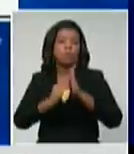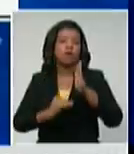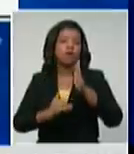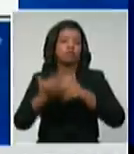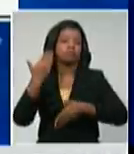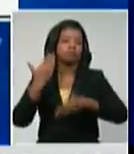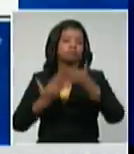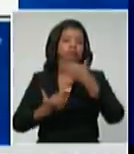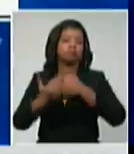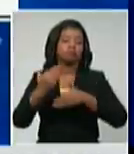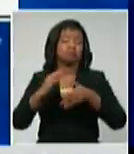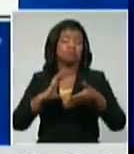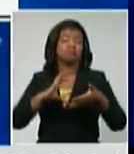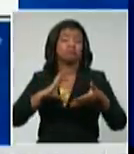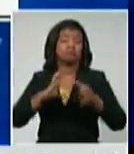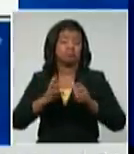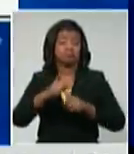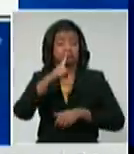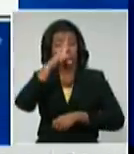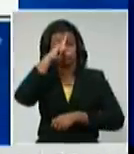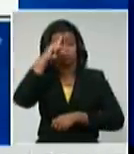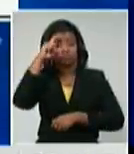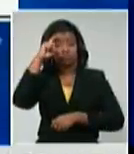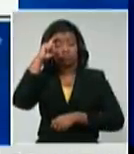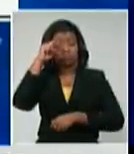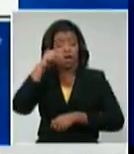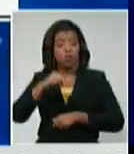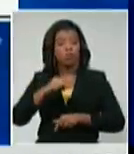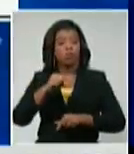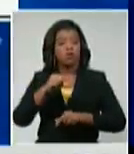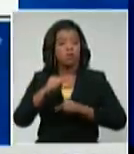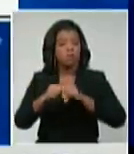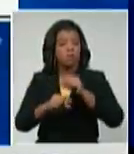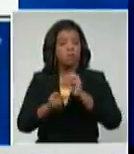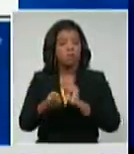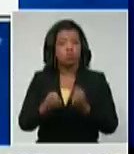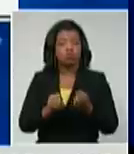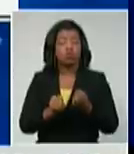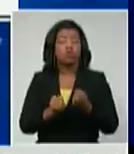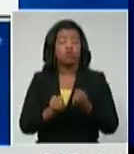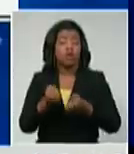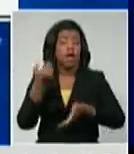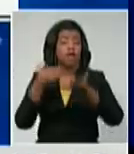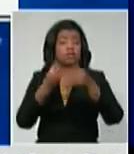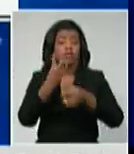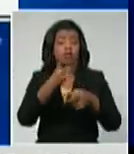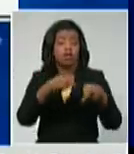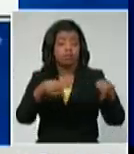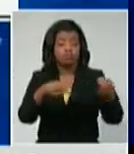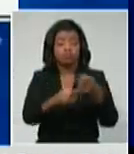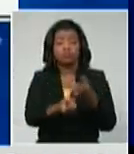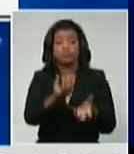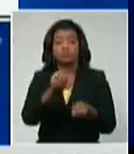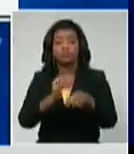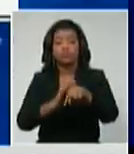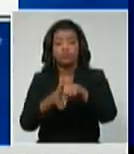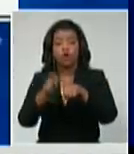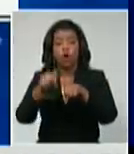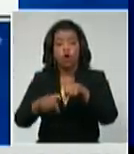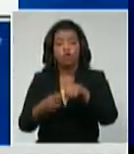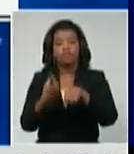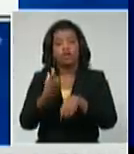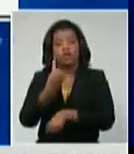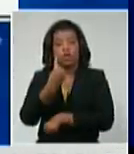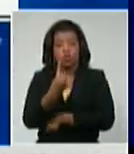alta complejidad, llegó a tener 3 eventos abiertos, hoy queda uno en el